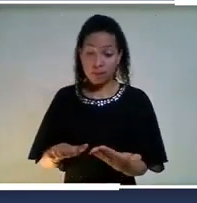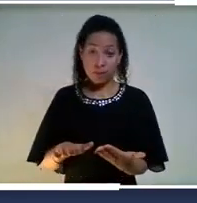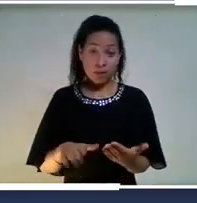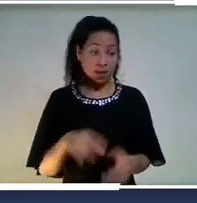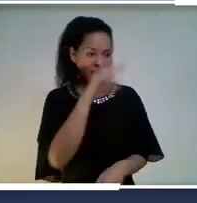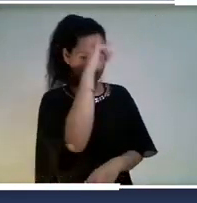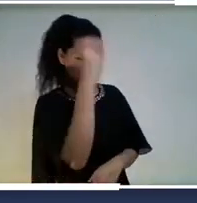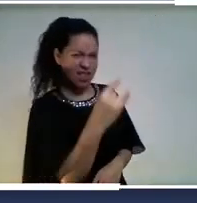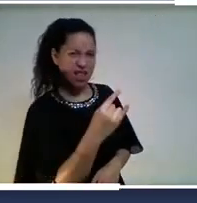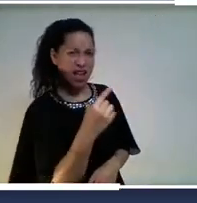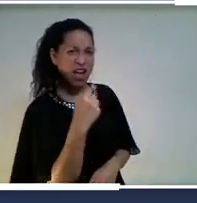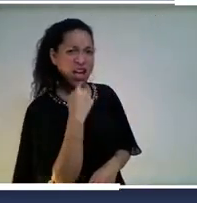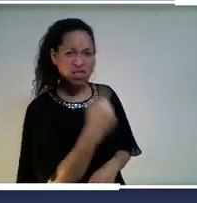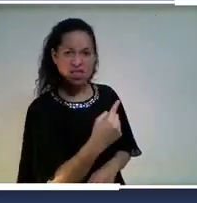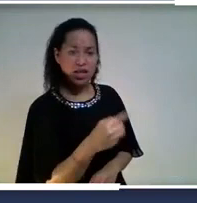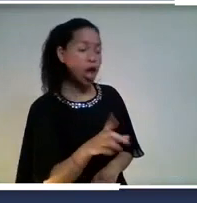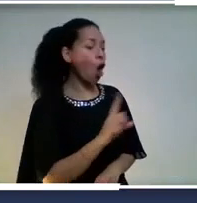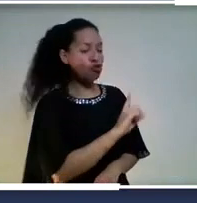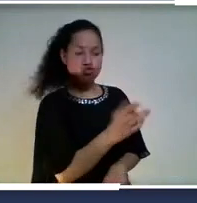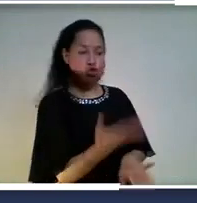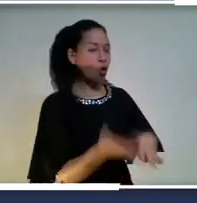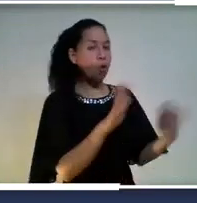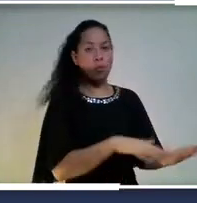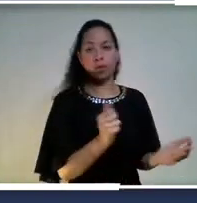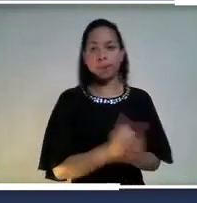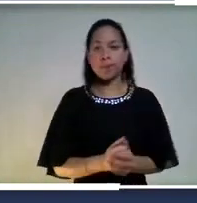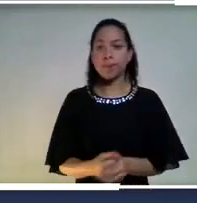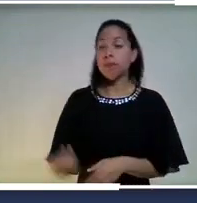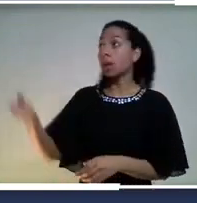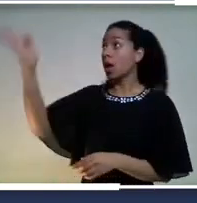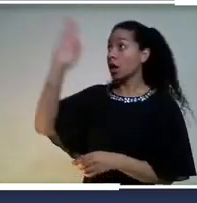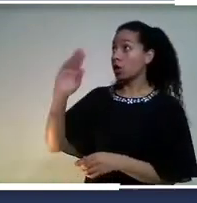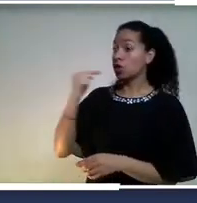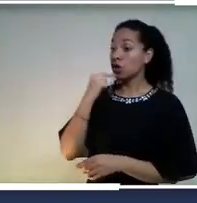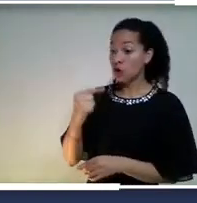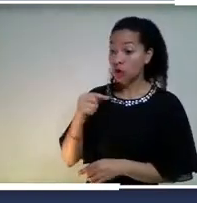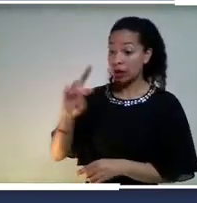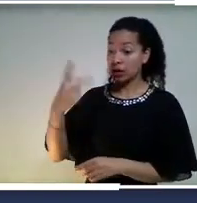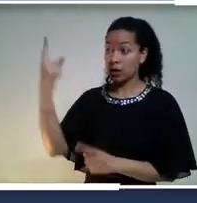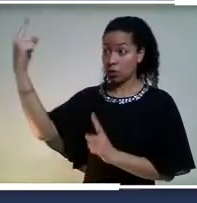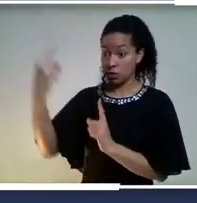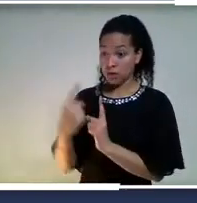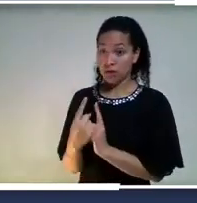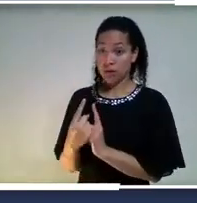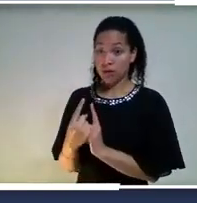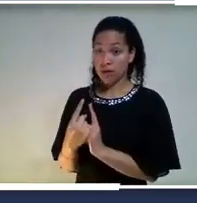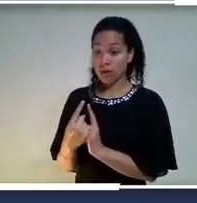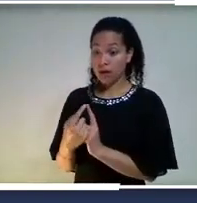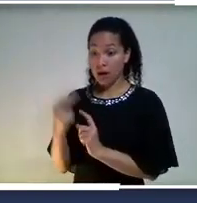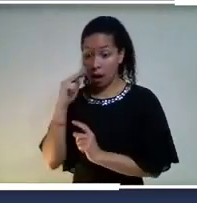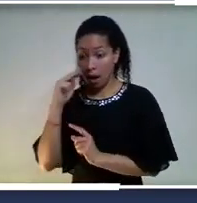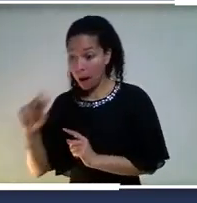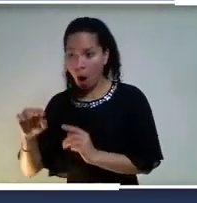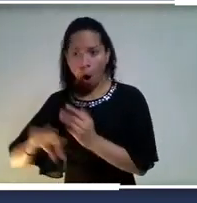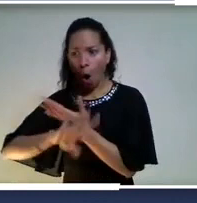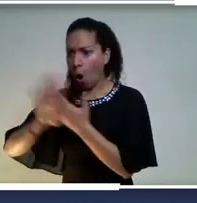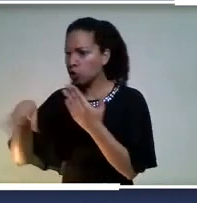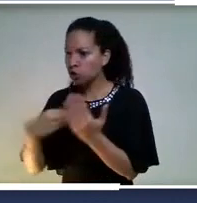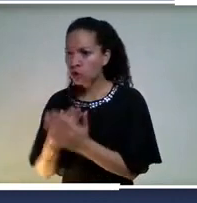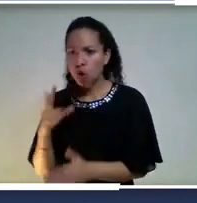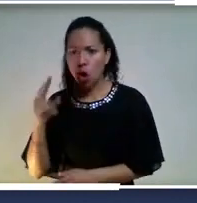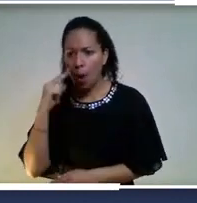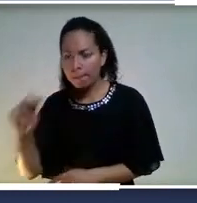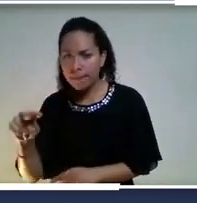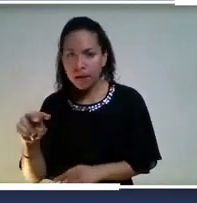segunda venida todo lo que verá todo volverá y la traición dice no es un rato secreto dios dice en su palabra